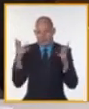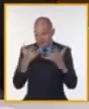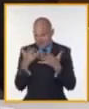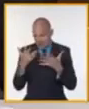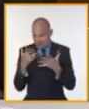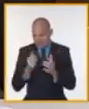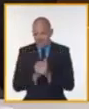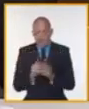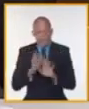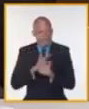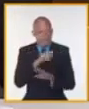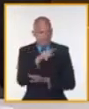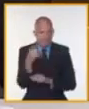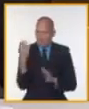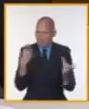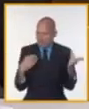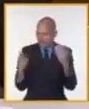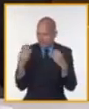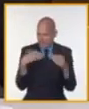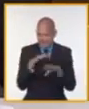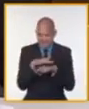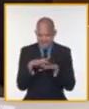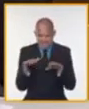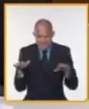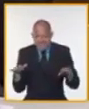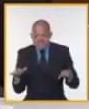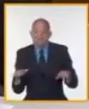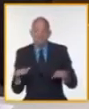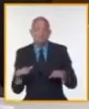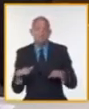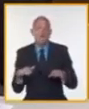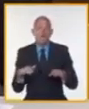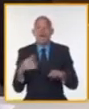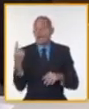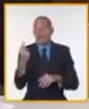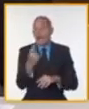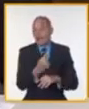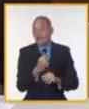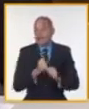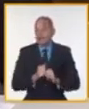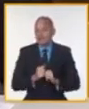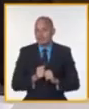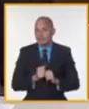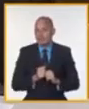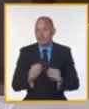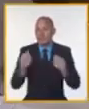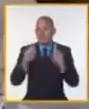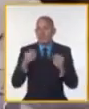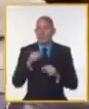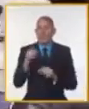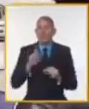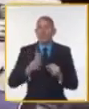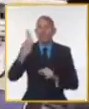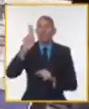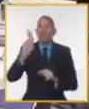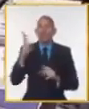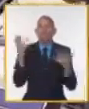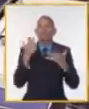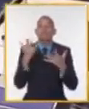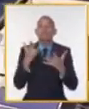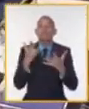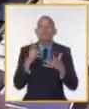las observaciones, opiniones que se han emitido con relación al mismo. Los que estemos de acuerdo, lo expresemos levantando la